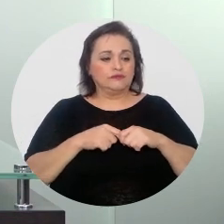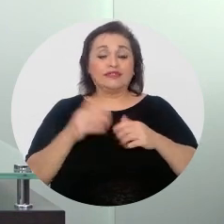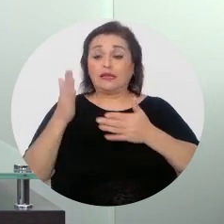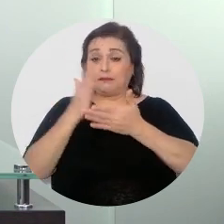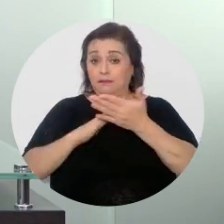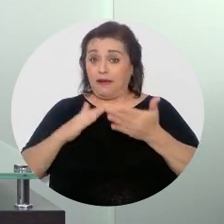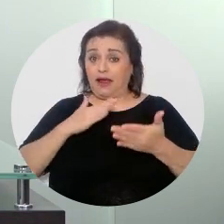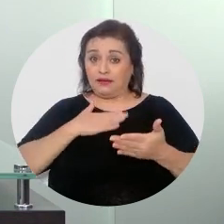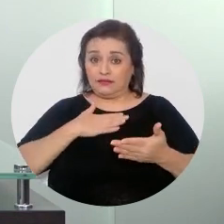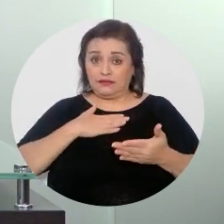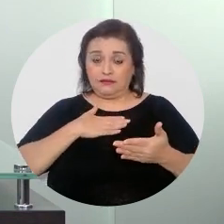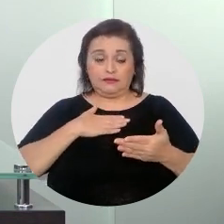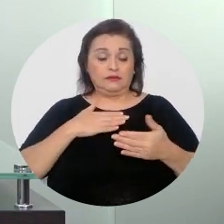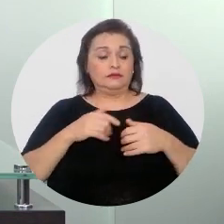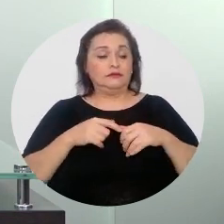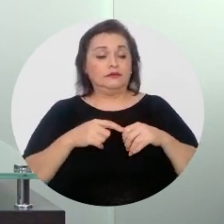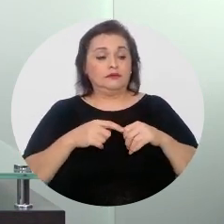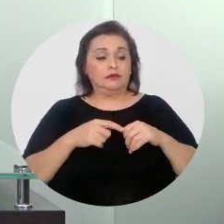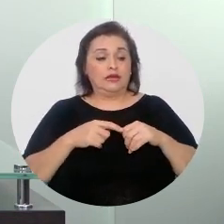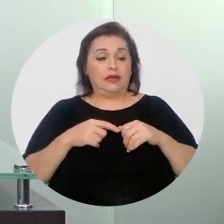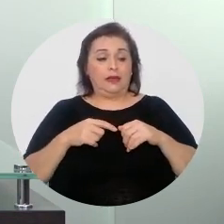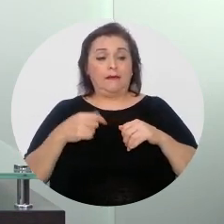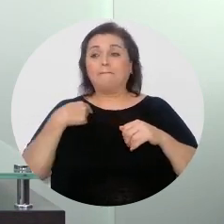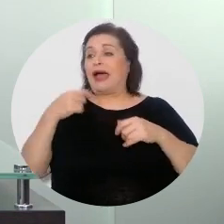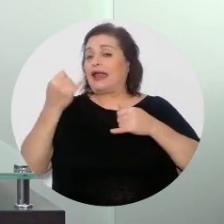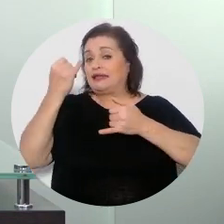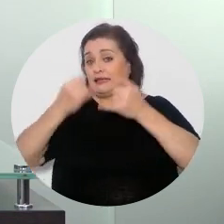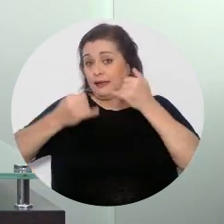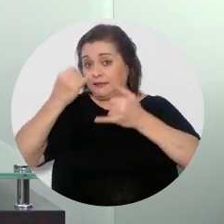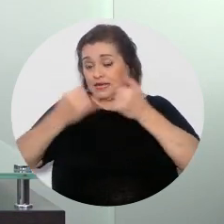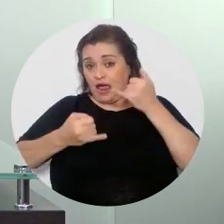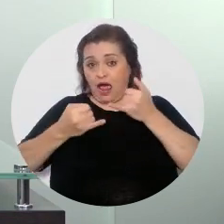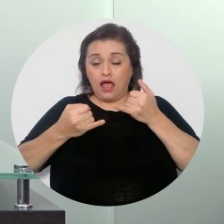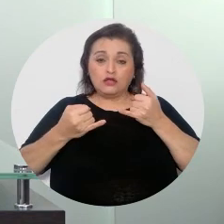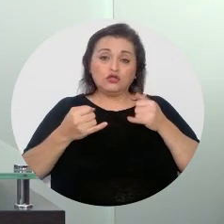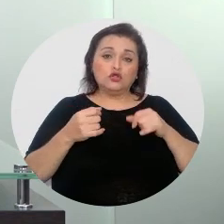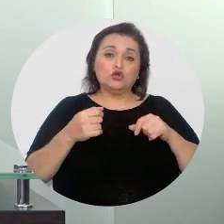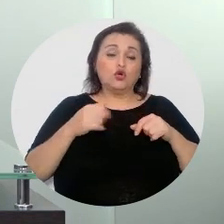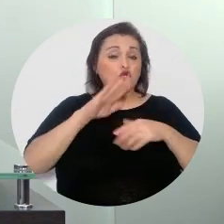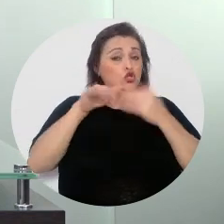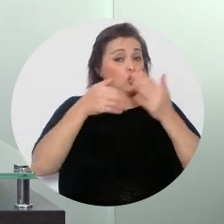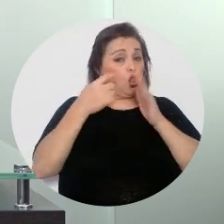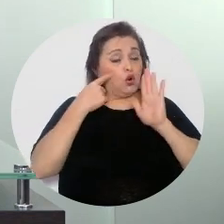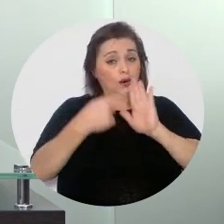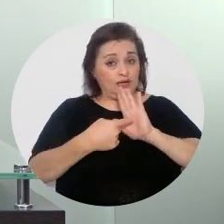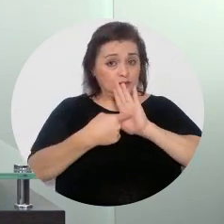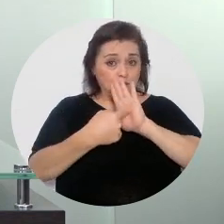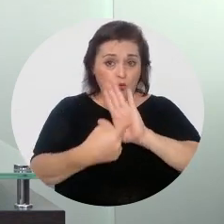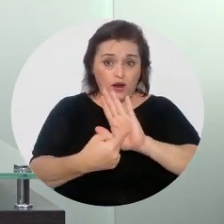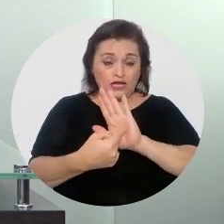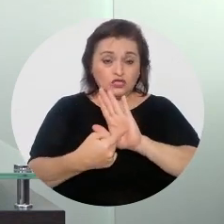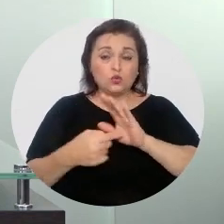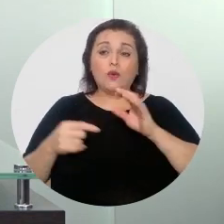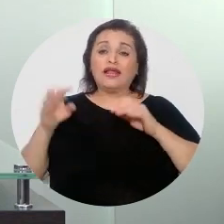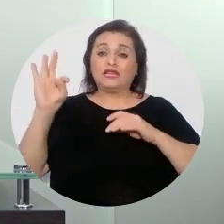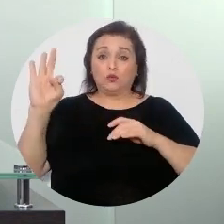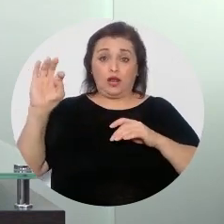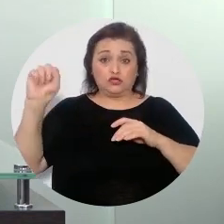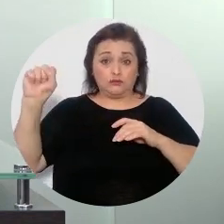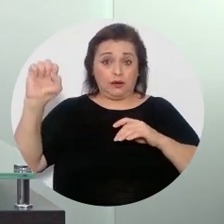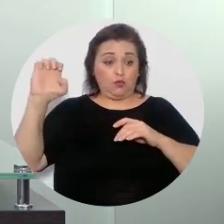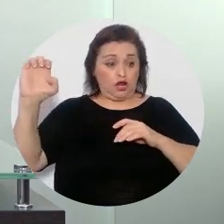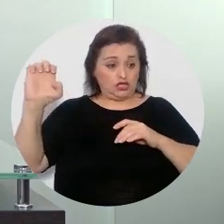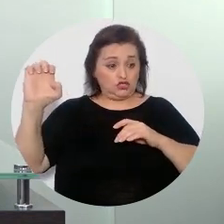correspondiente. De mi parte, y para ir cerrando, es el hecho de señalar que el